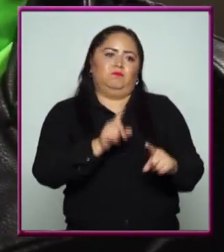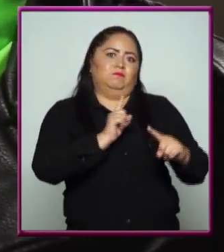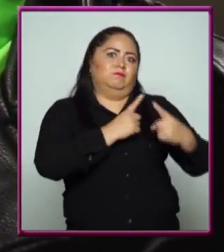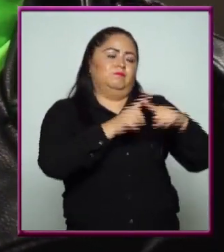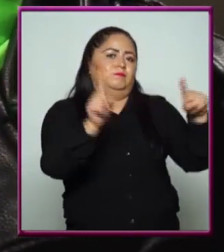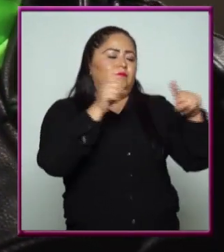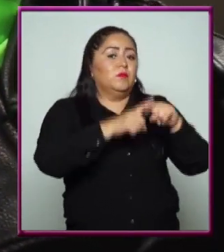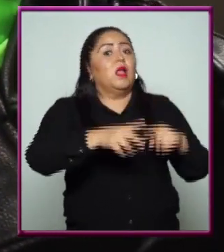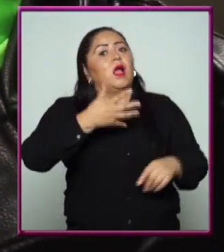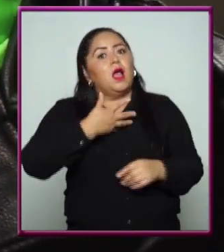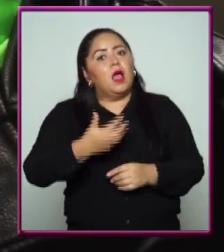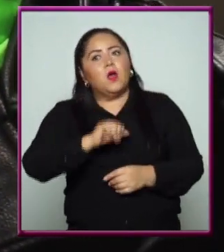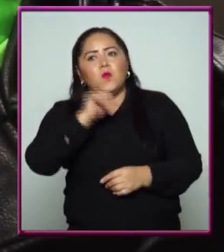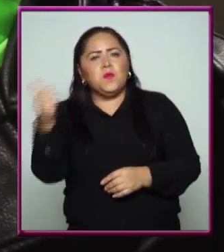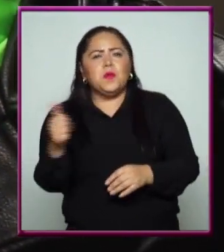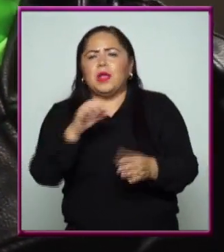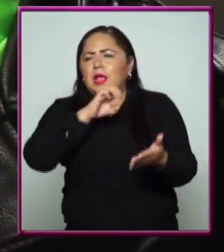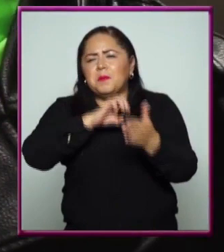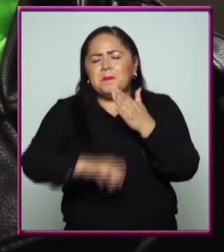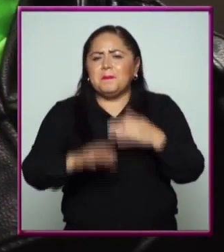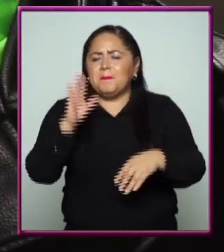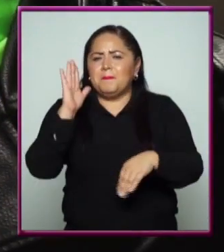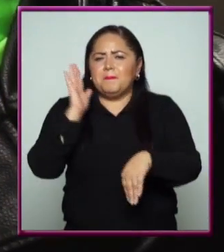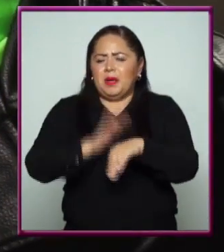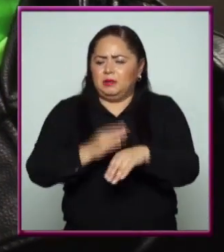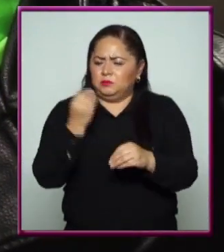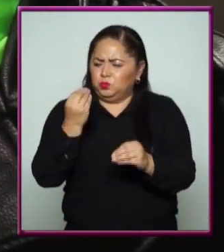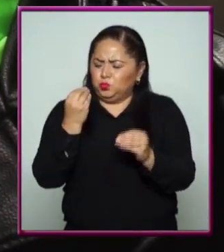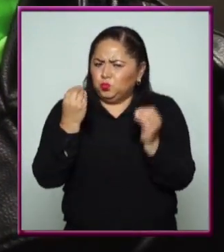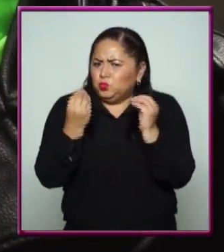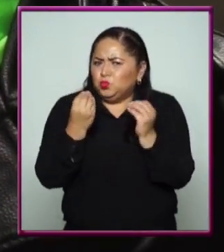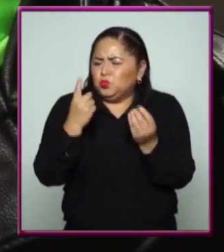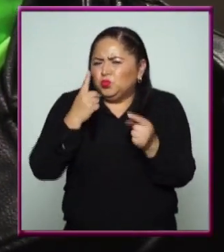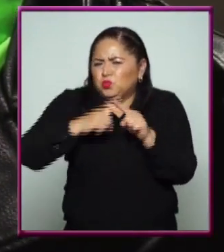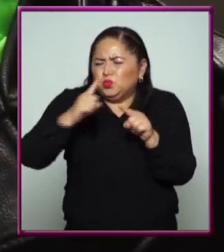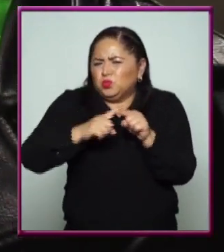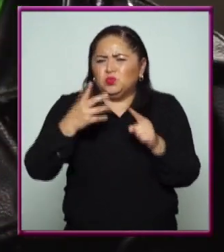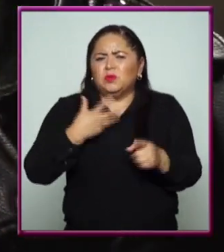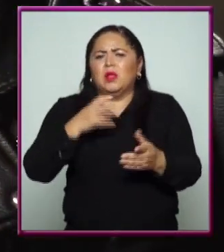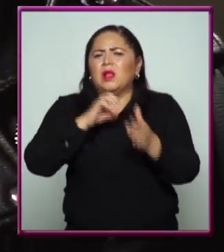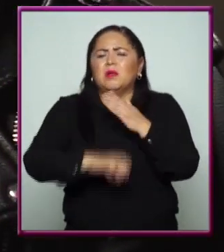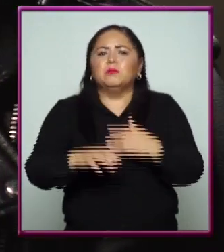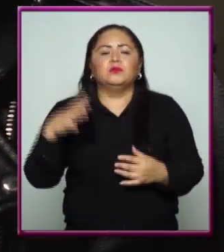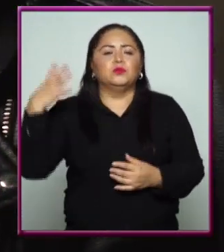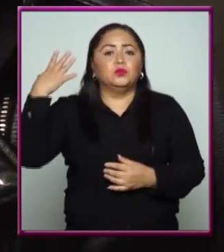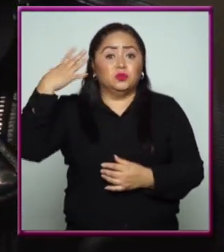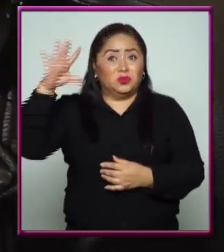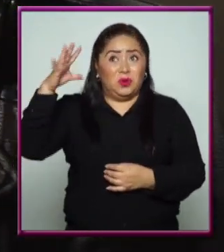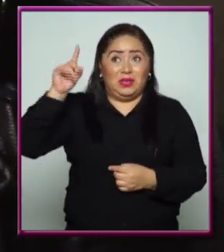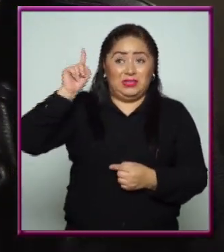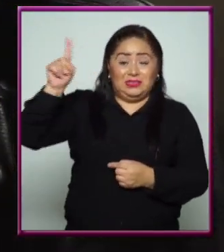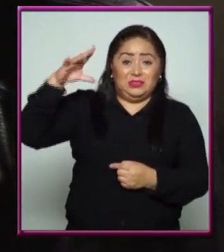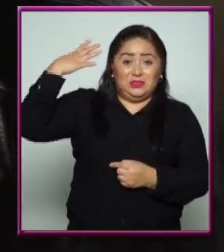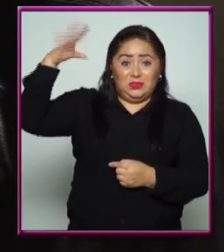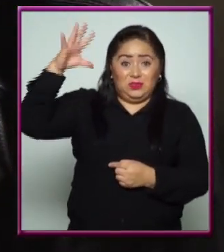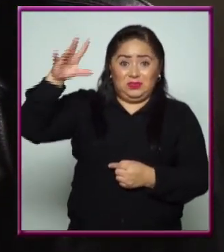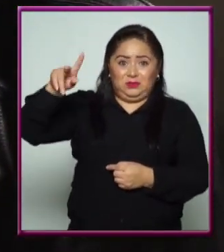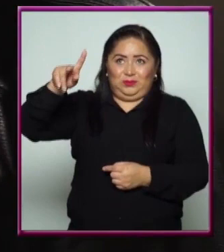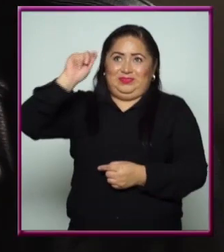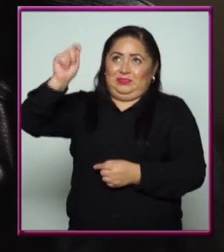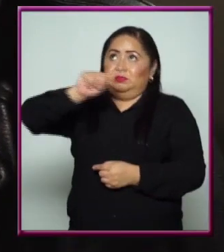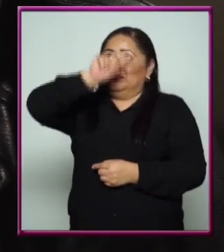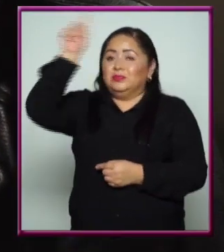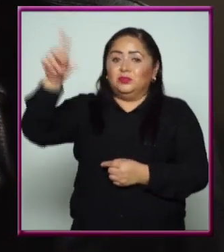distintas. Y hay unas más comunes, digamos, más numerosas, ¿sí? Como el Sol. El Sol, nuestro